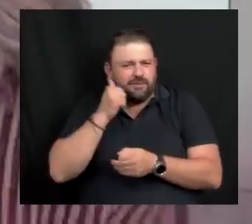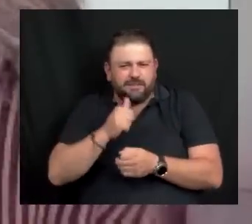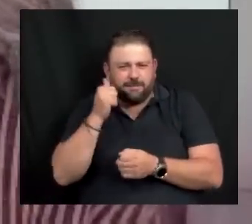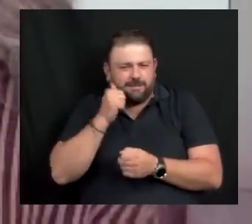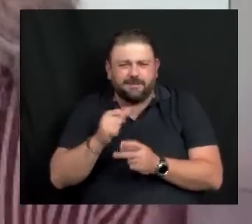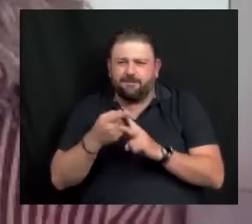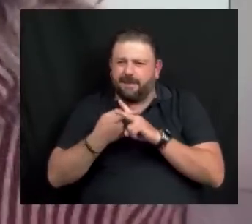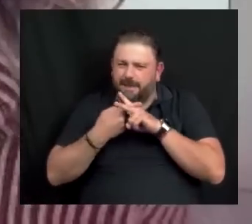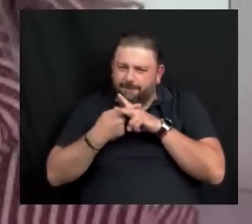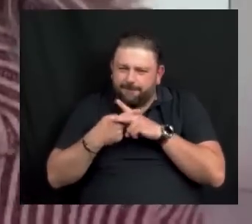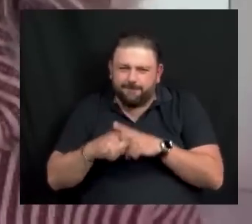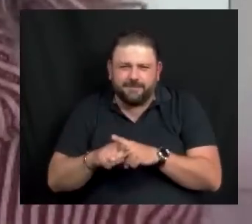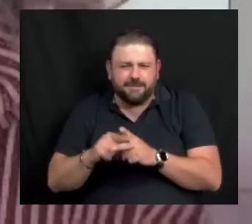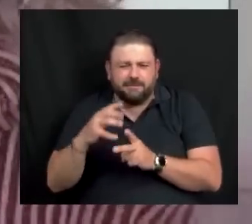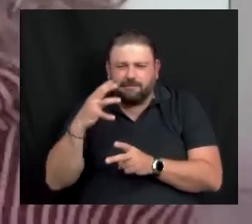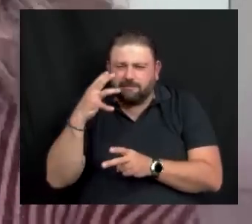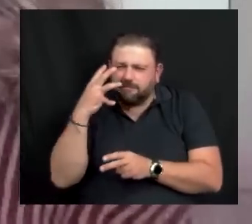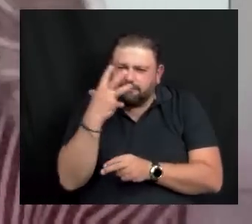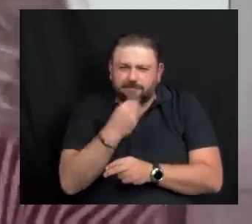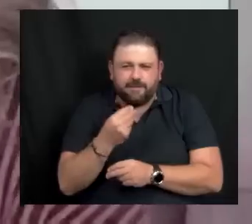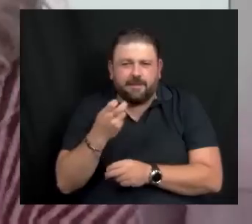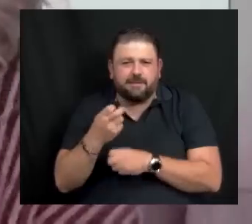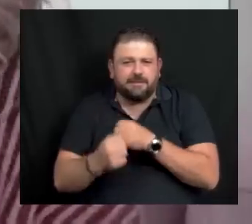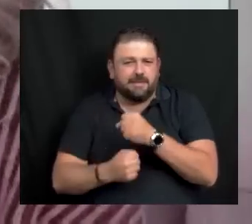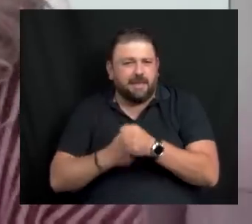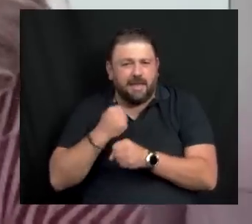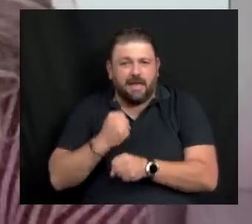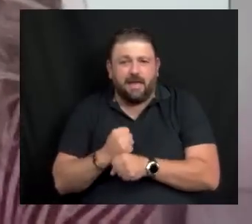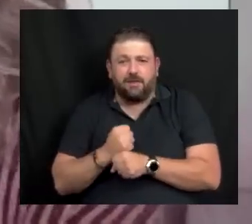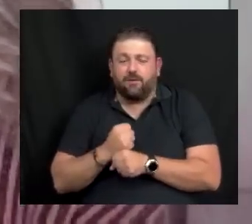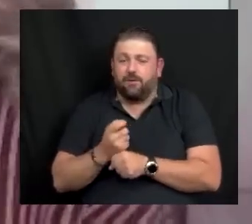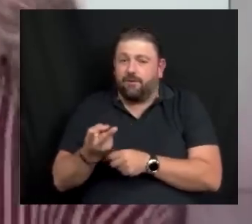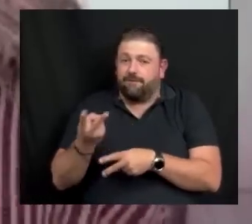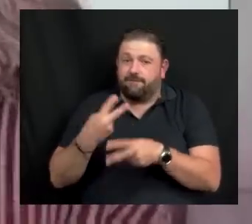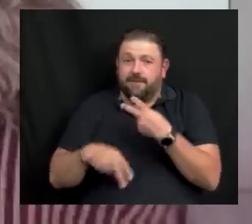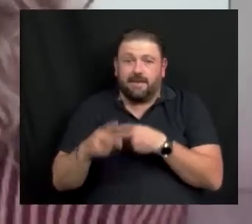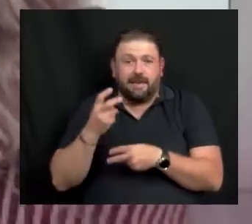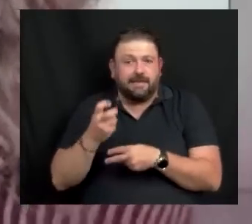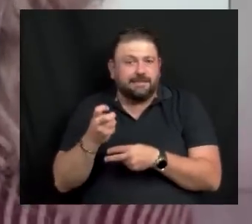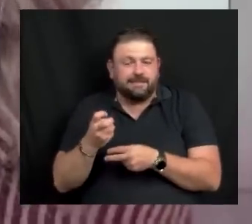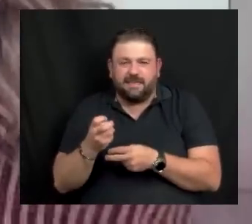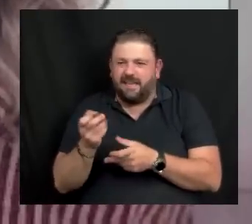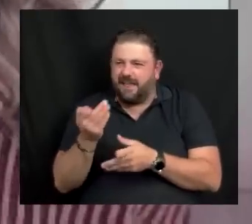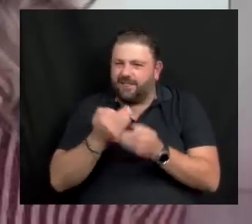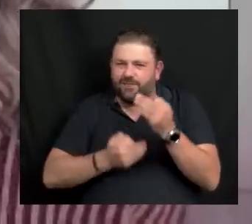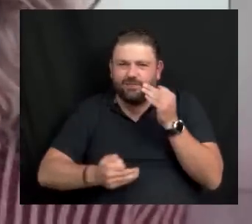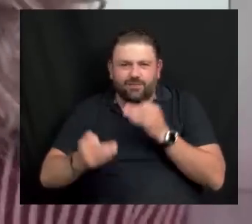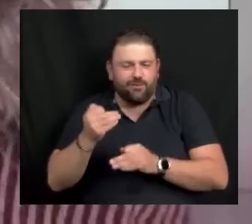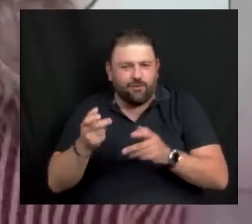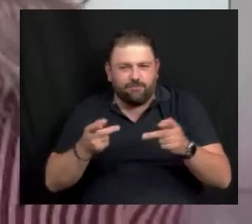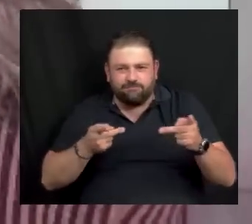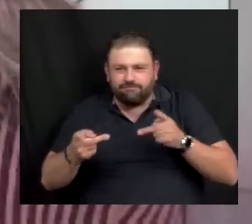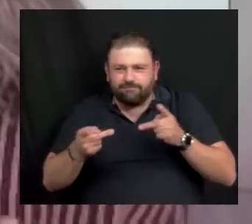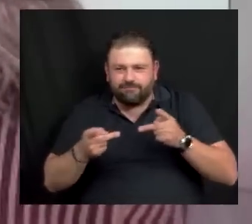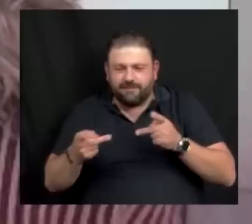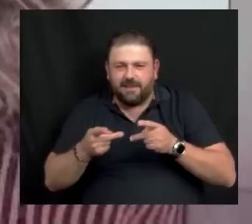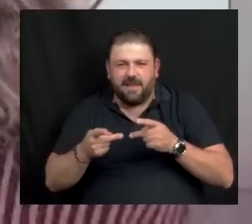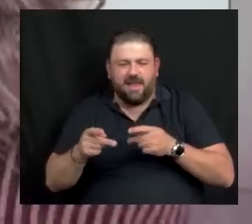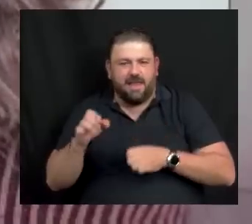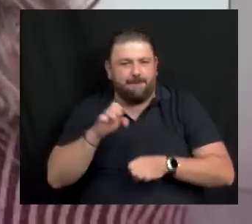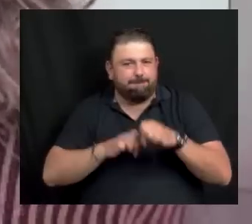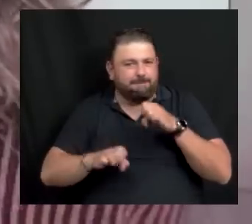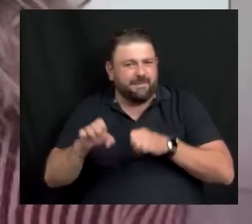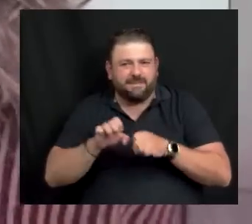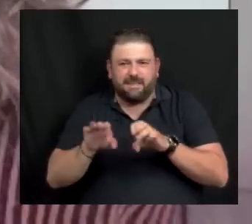empezando justo este maravilloso año, Amor Extravaganas viene a revolucionarnos como empresarios, como cada vez